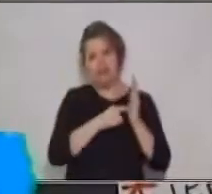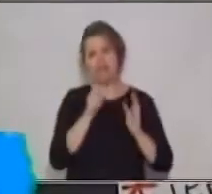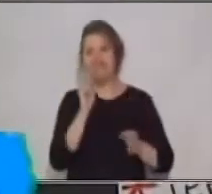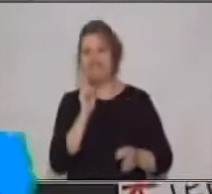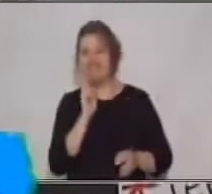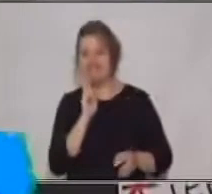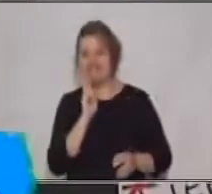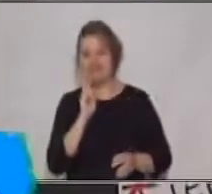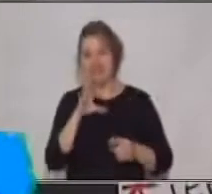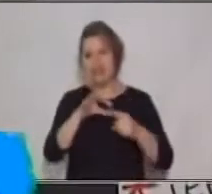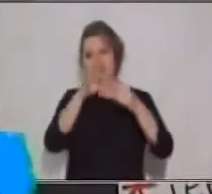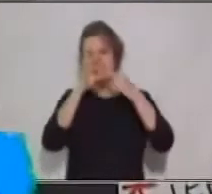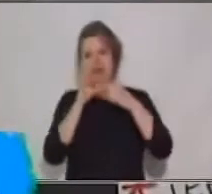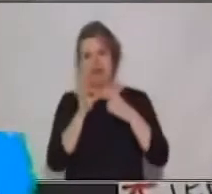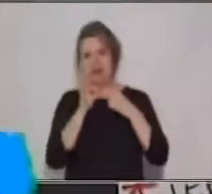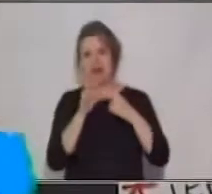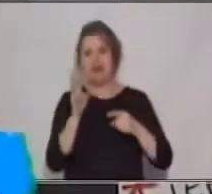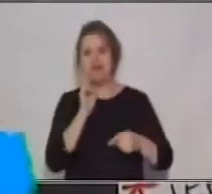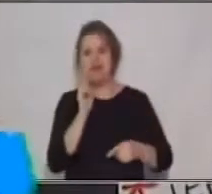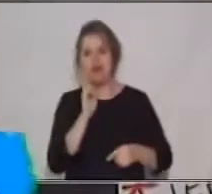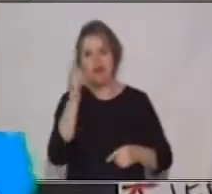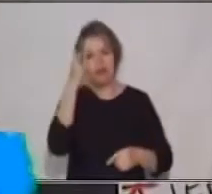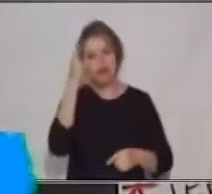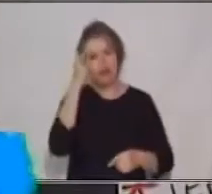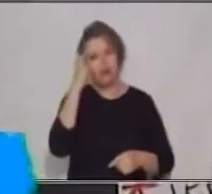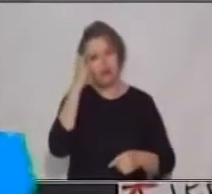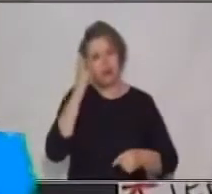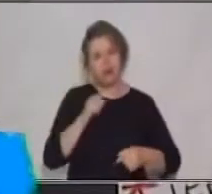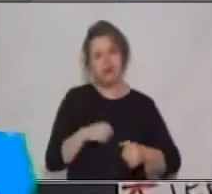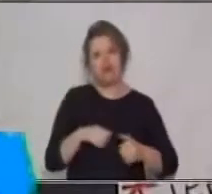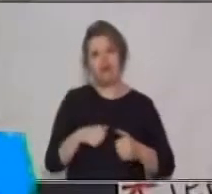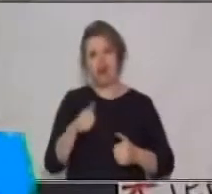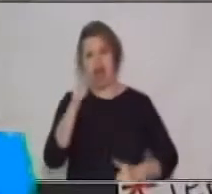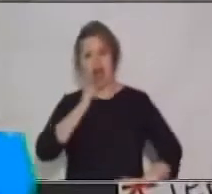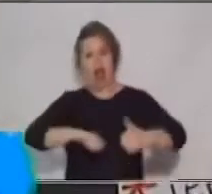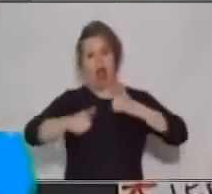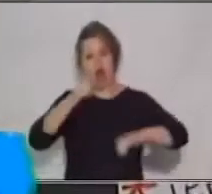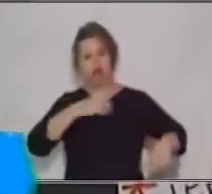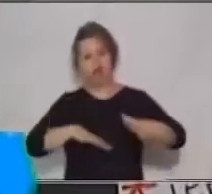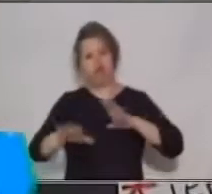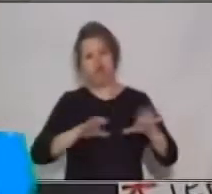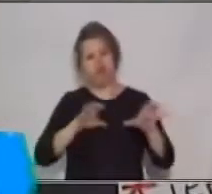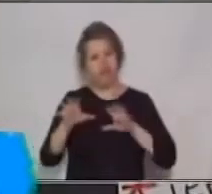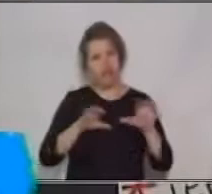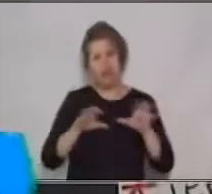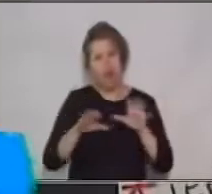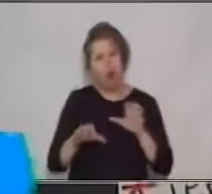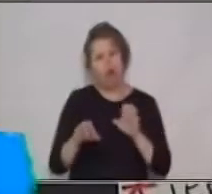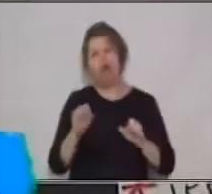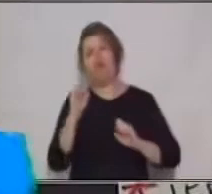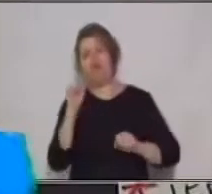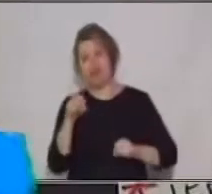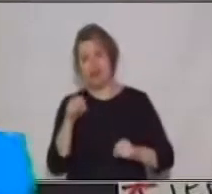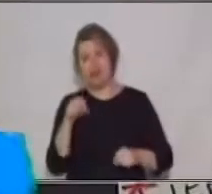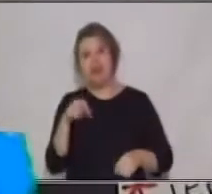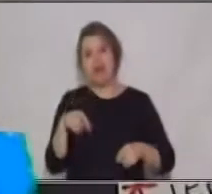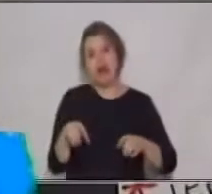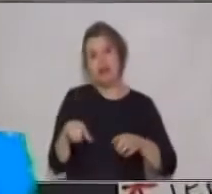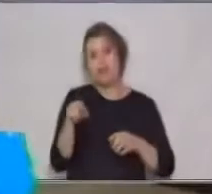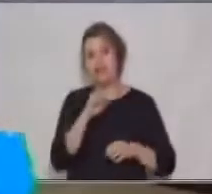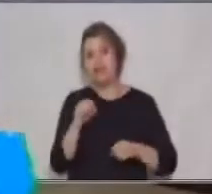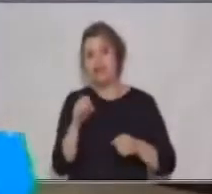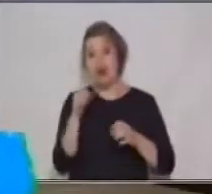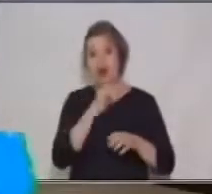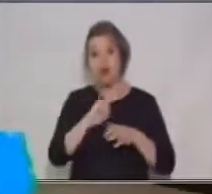Especialmente podemos hablar que el verbo es una acción que muchas veces posiblemente se vaya a estar dando con un sujeto, si eso